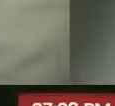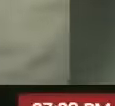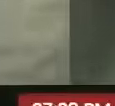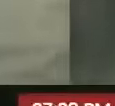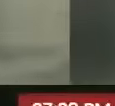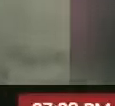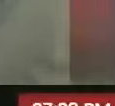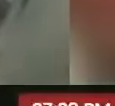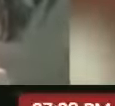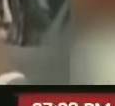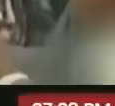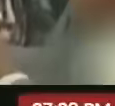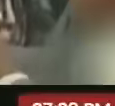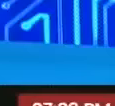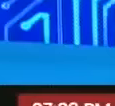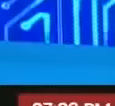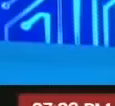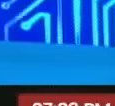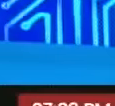¿oíste? Bueno.